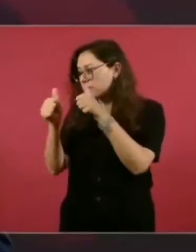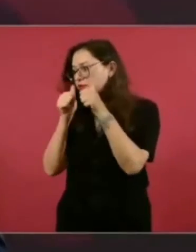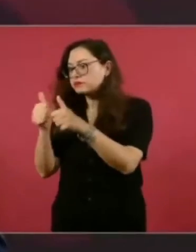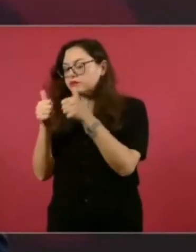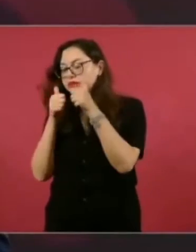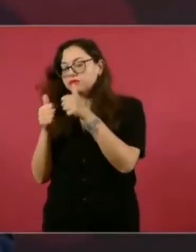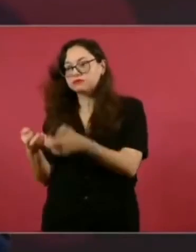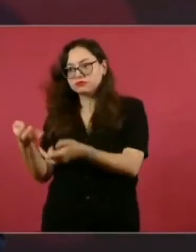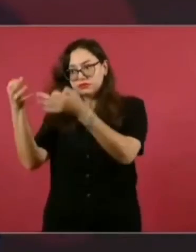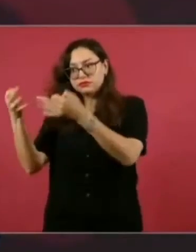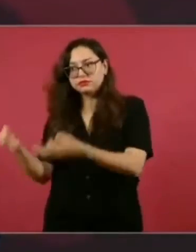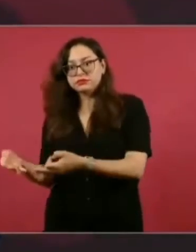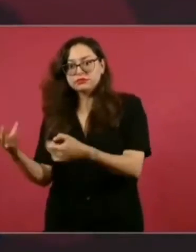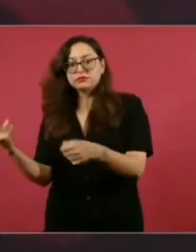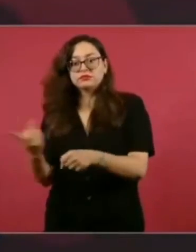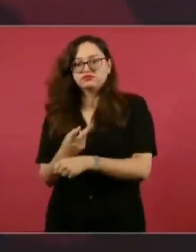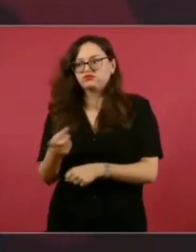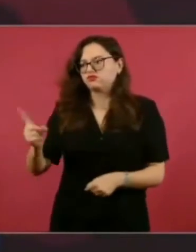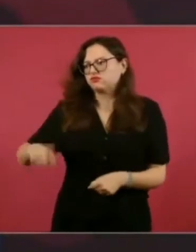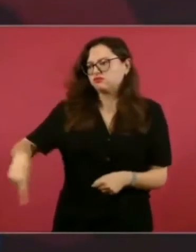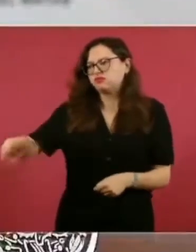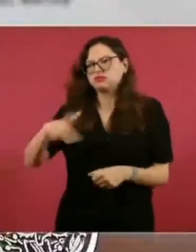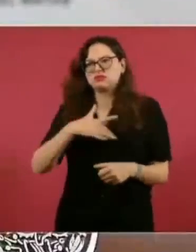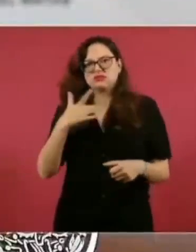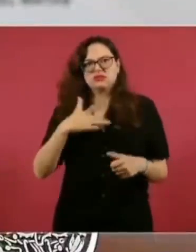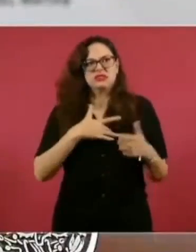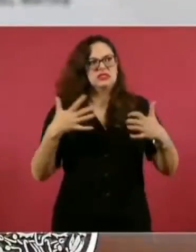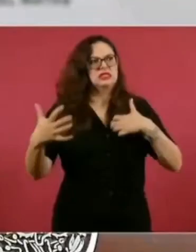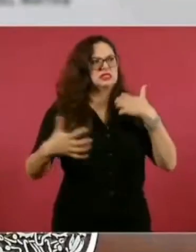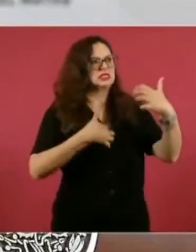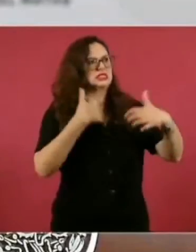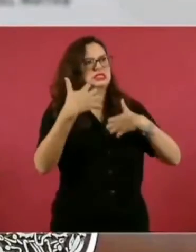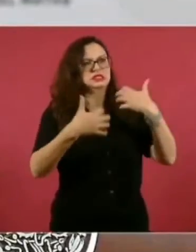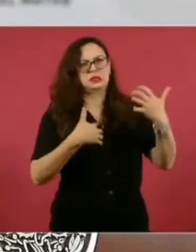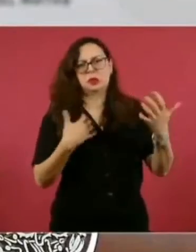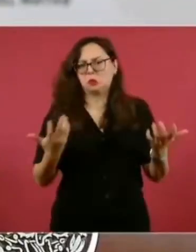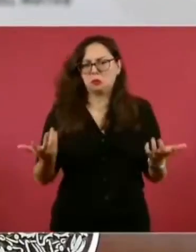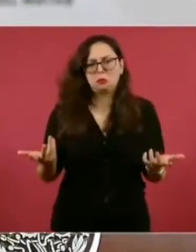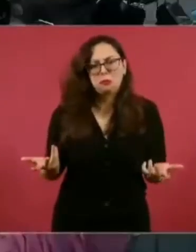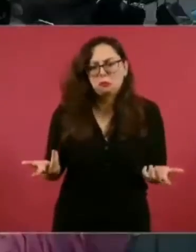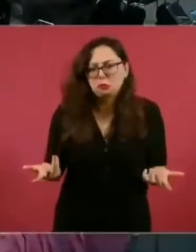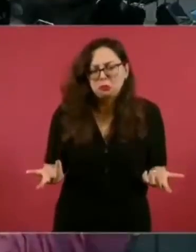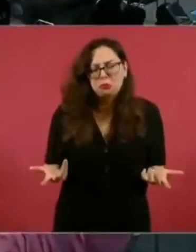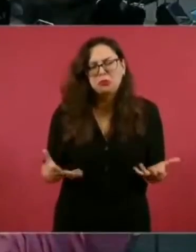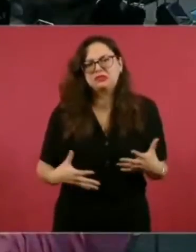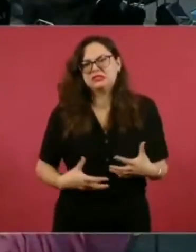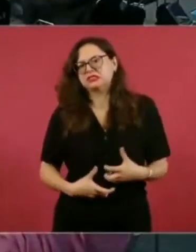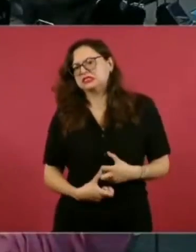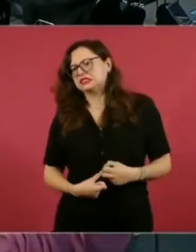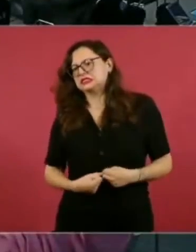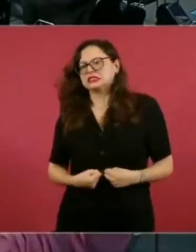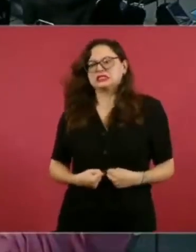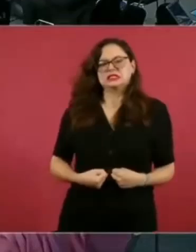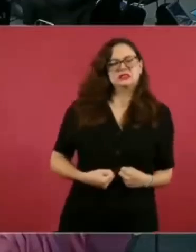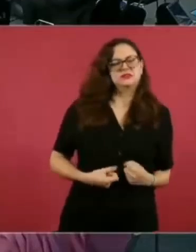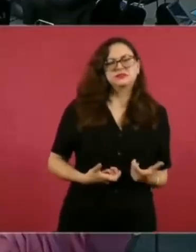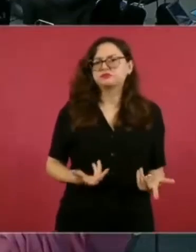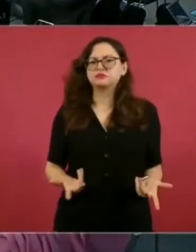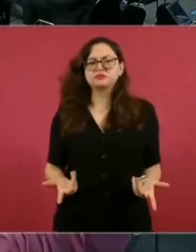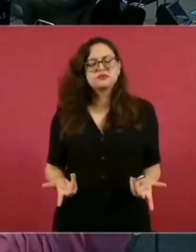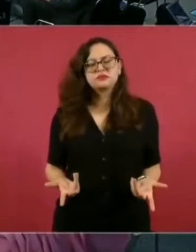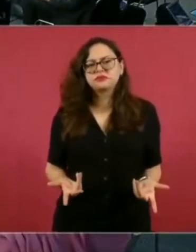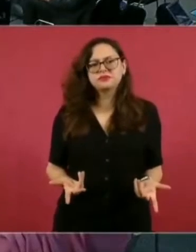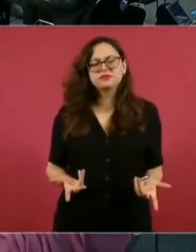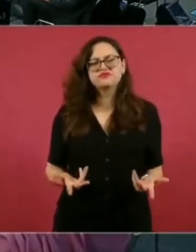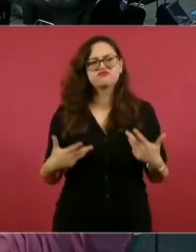que haya frustración y que las personas, los jóvenes, tomen el camino